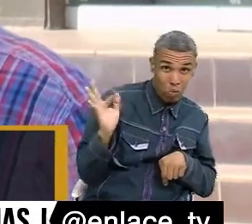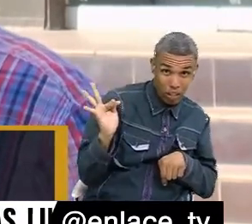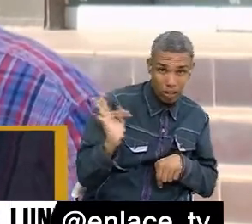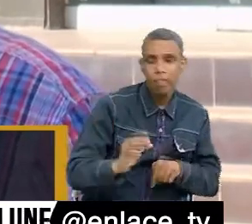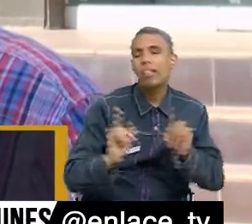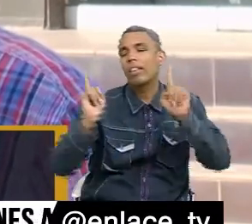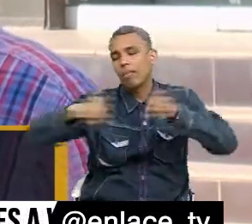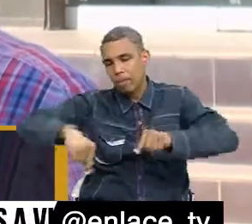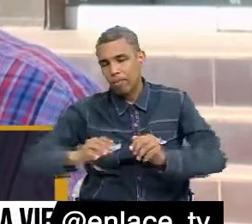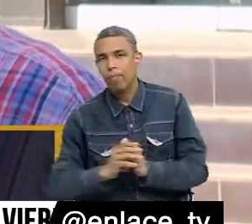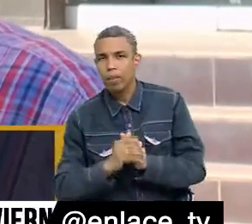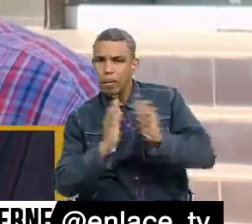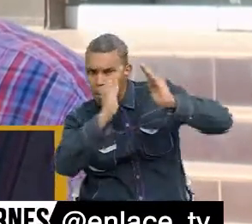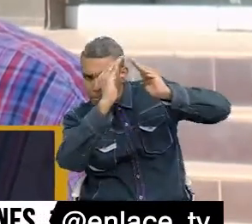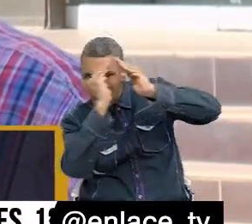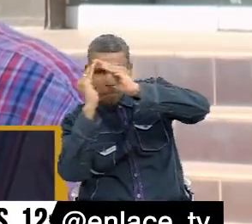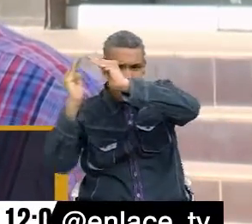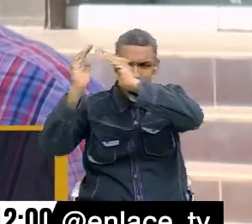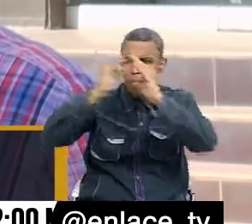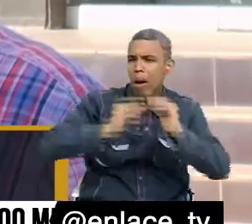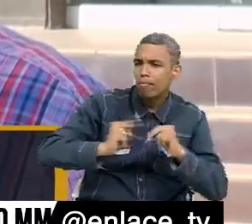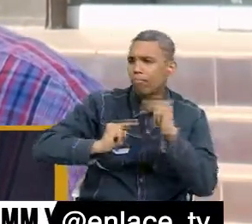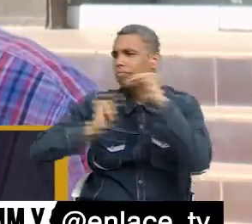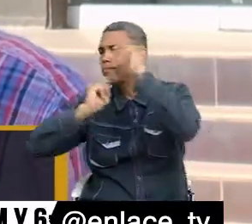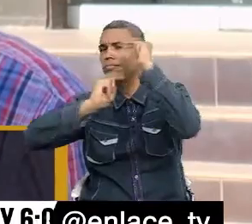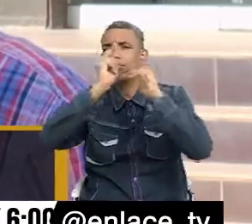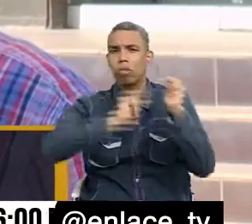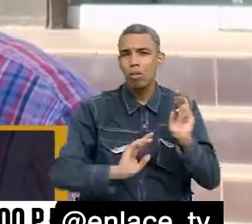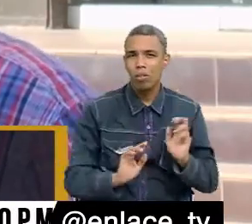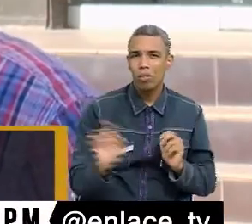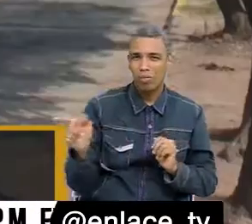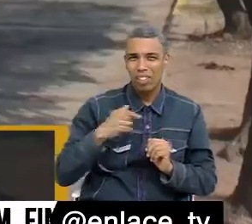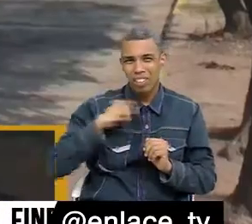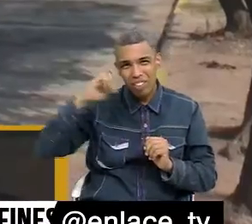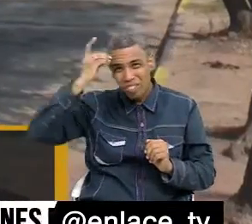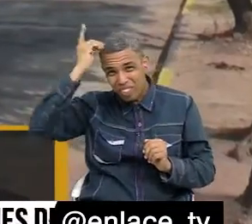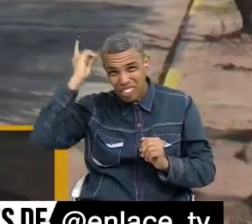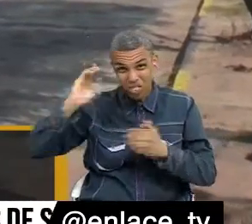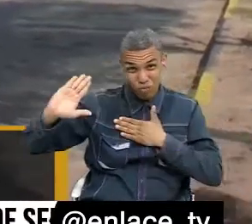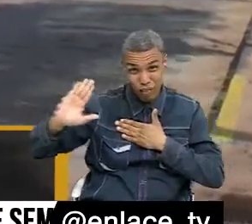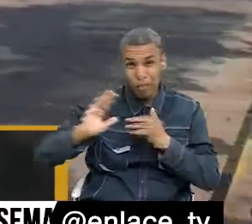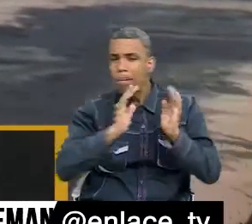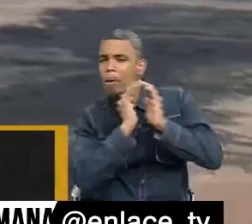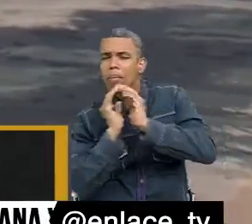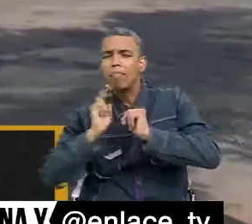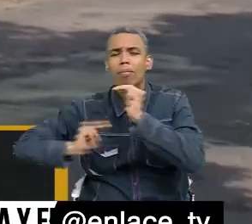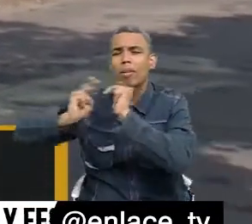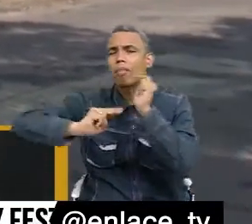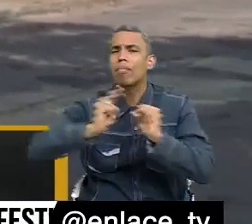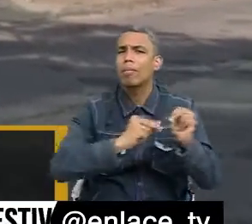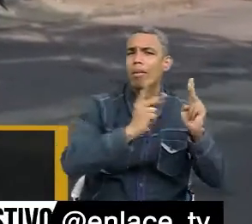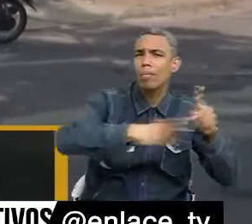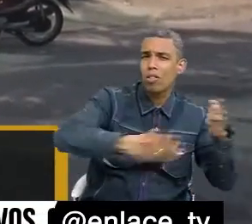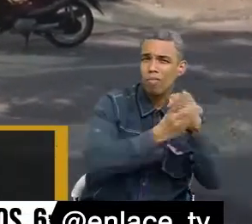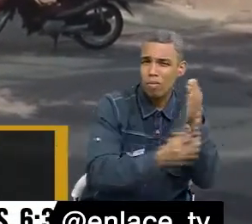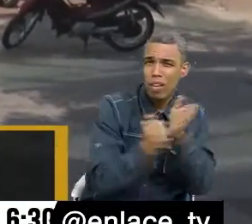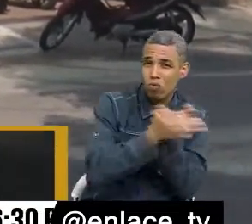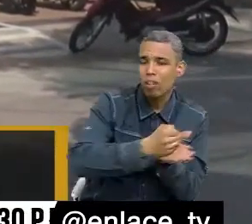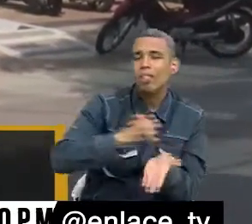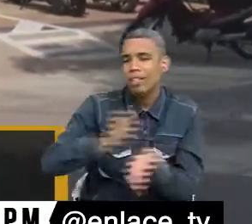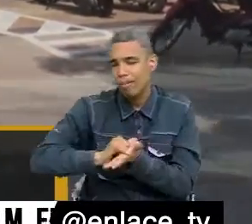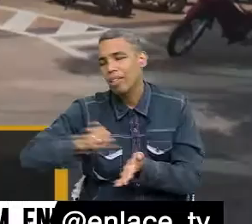vivienda que vamos a trabajar en el tema del compromiso del alcalde con las 2.000 viviendas para Barranca Bermeja. Planeación Municipal tenía sus oficinas en el Centro Administrativo CAN,